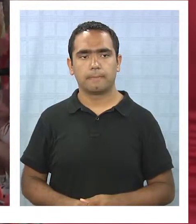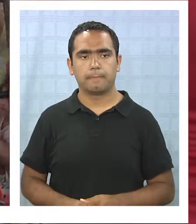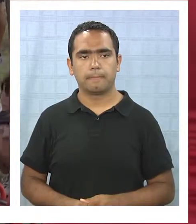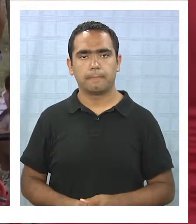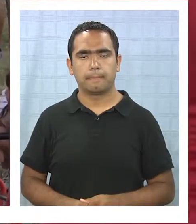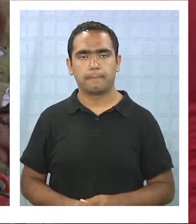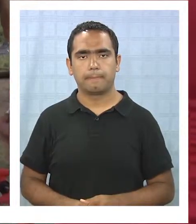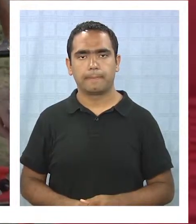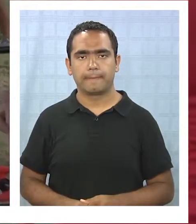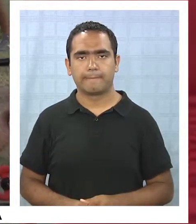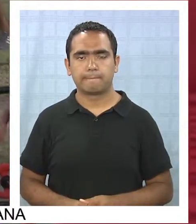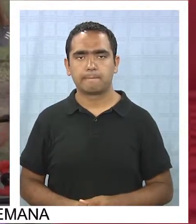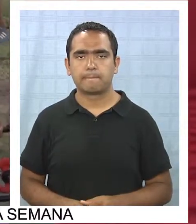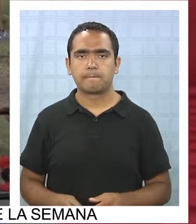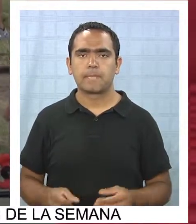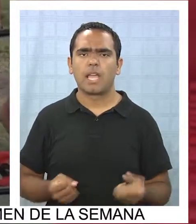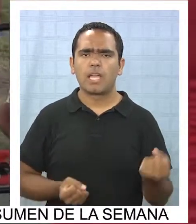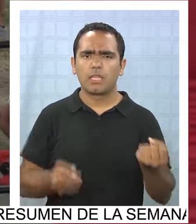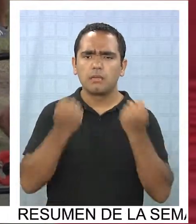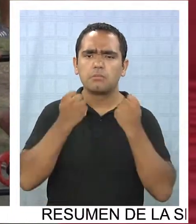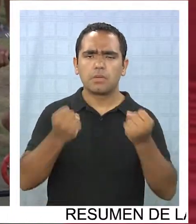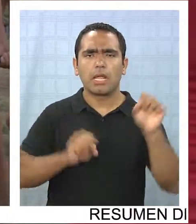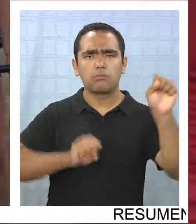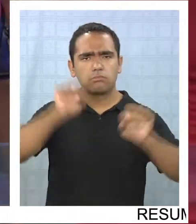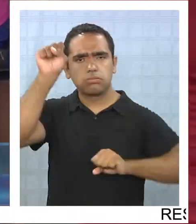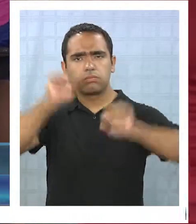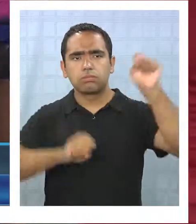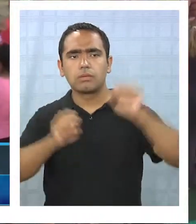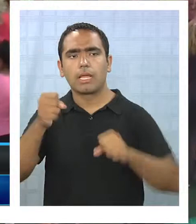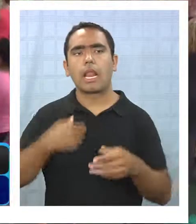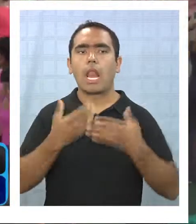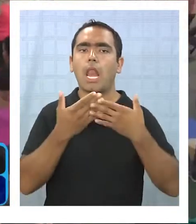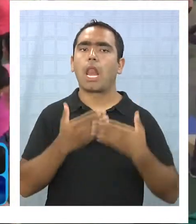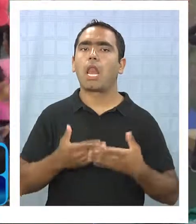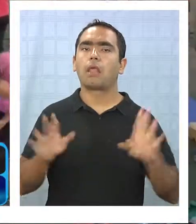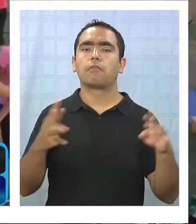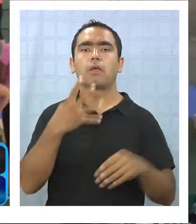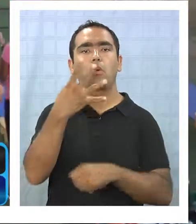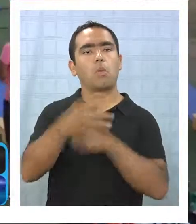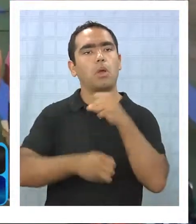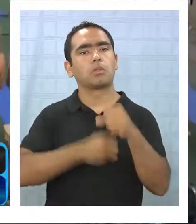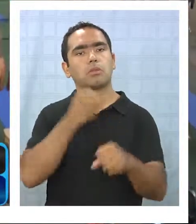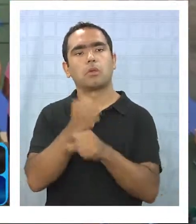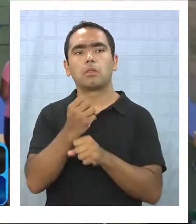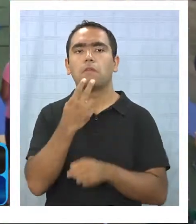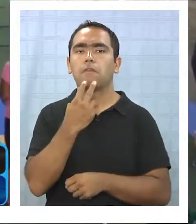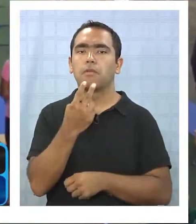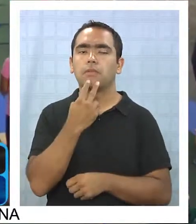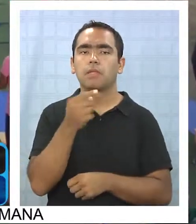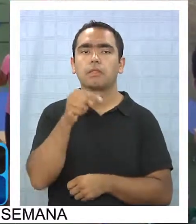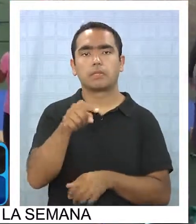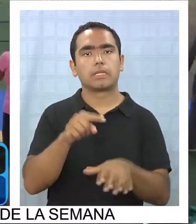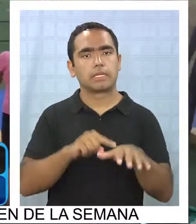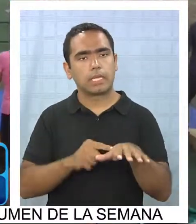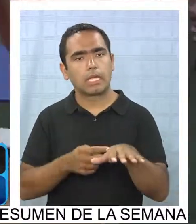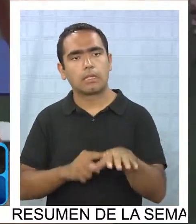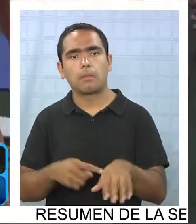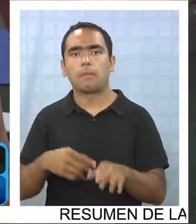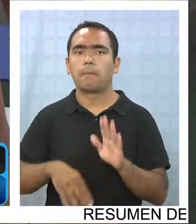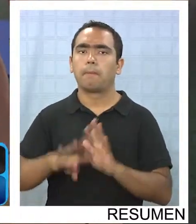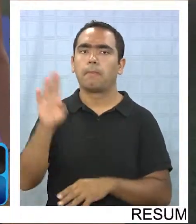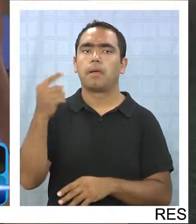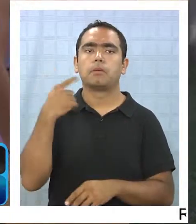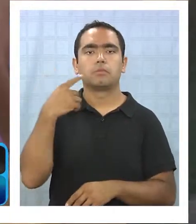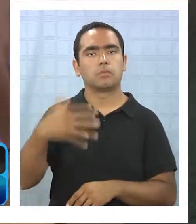El gimnasio al aire libre se convirtió durante sus casi cuatro años de vida en uno de los talleres más